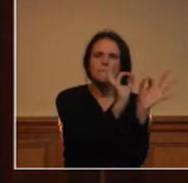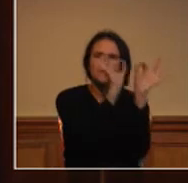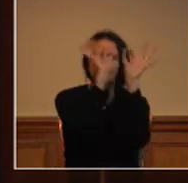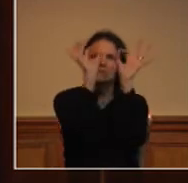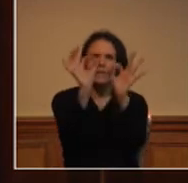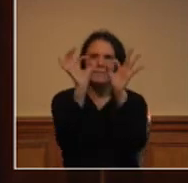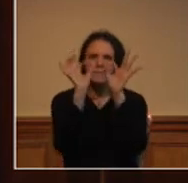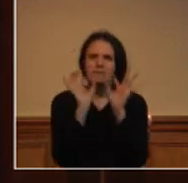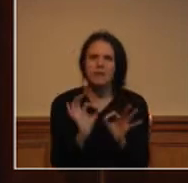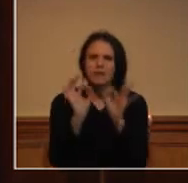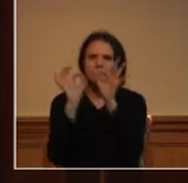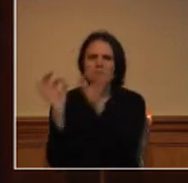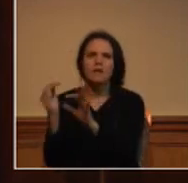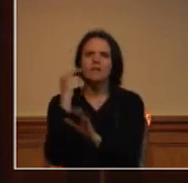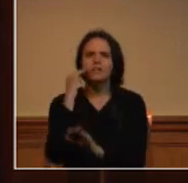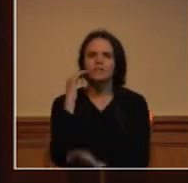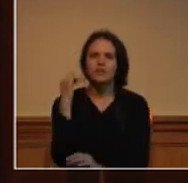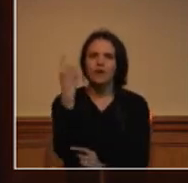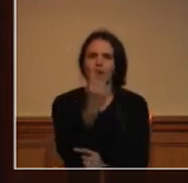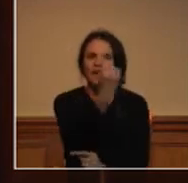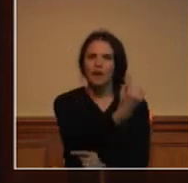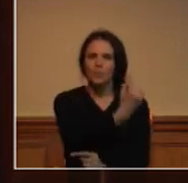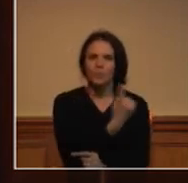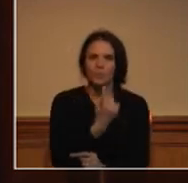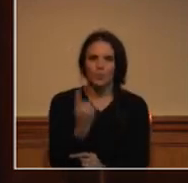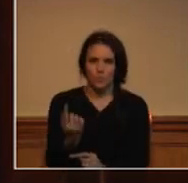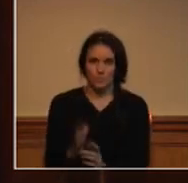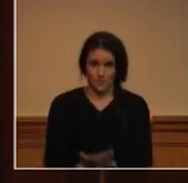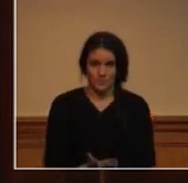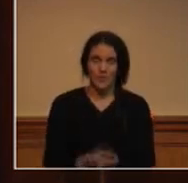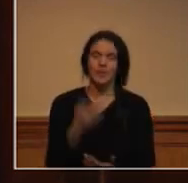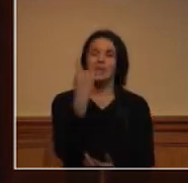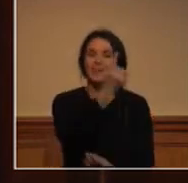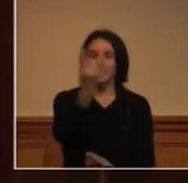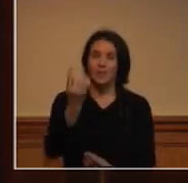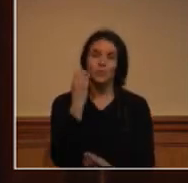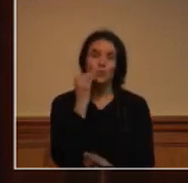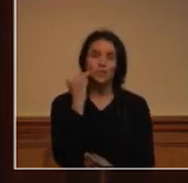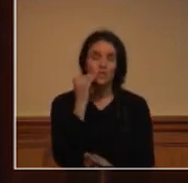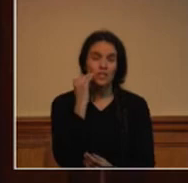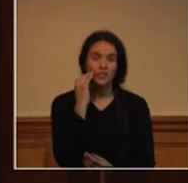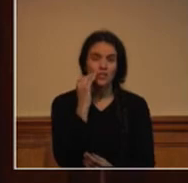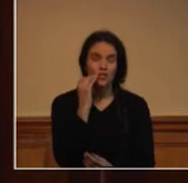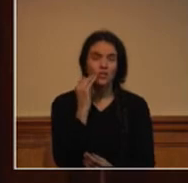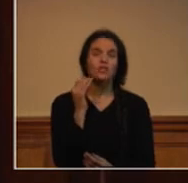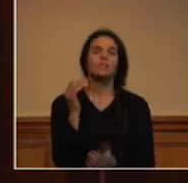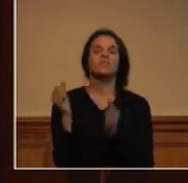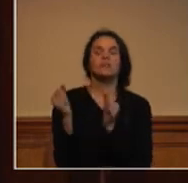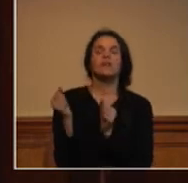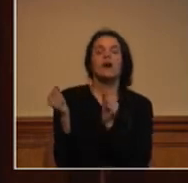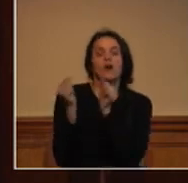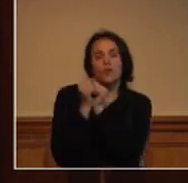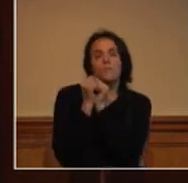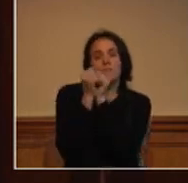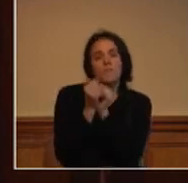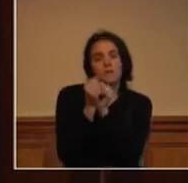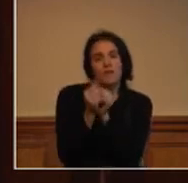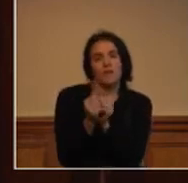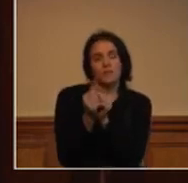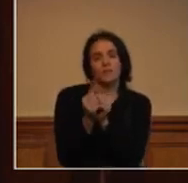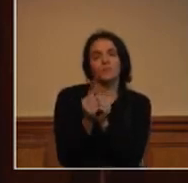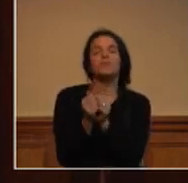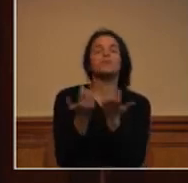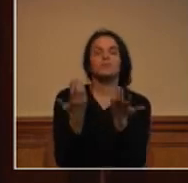chico y pasó algo muy interesante y fue que cada niño estaba además acompañado por un